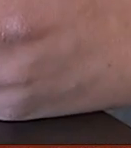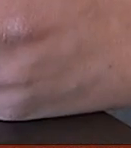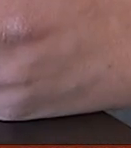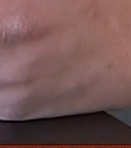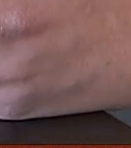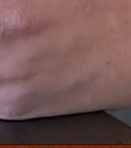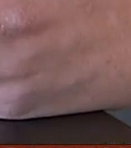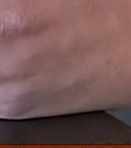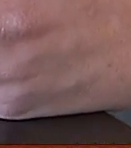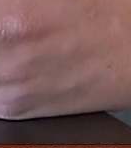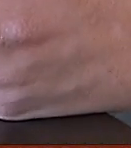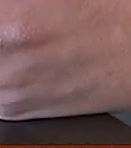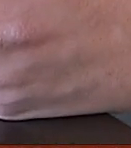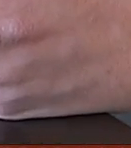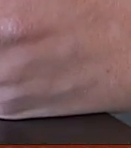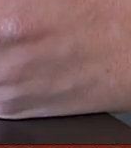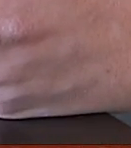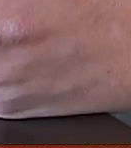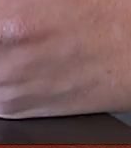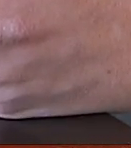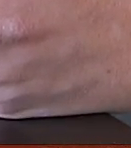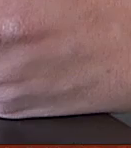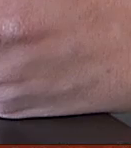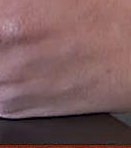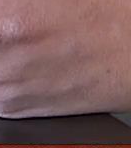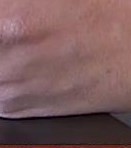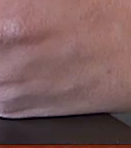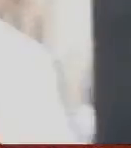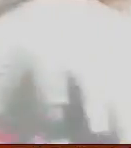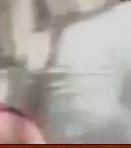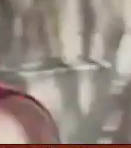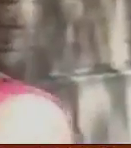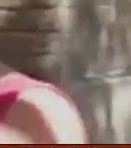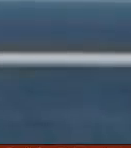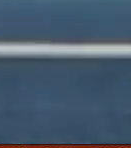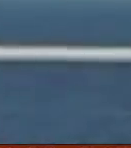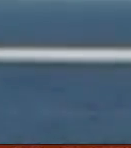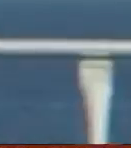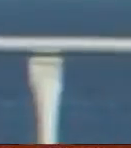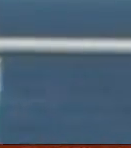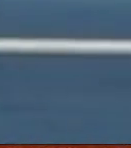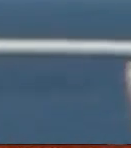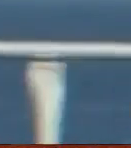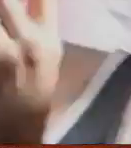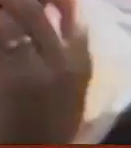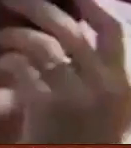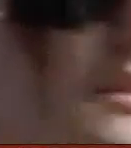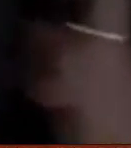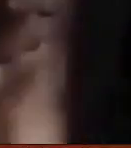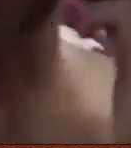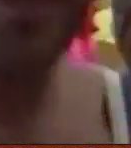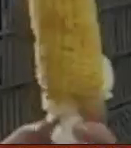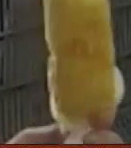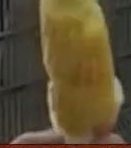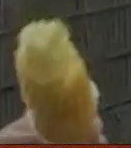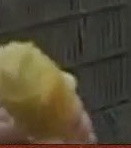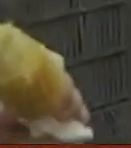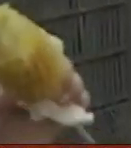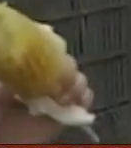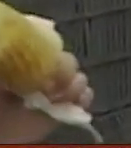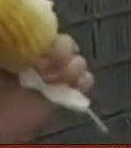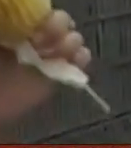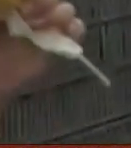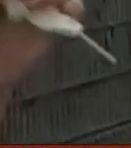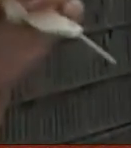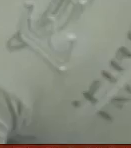para jóvenes y la prueba para las adicciones al Internet, que se aplicaron en 31 países en 7 regiones. Las personas